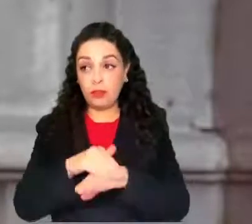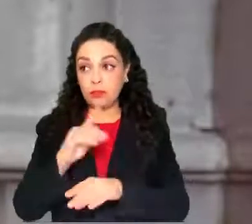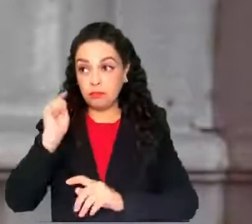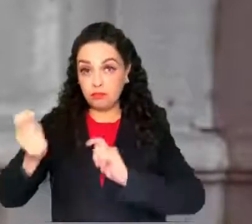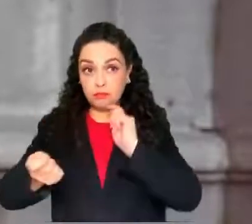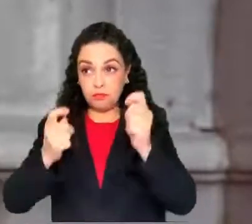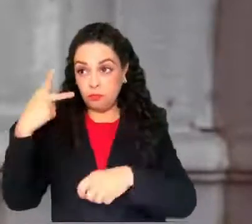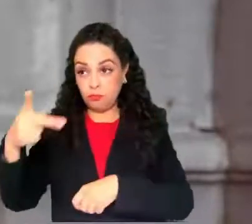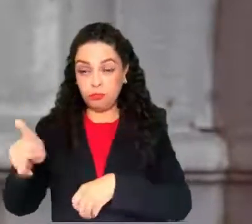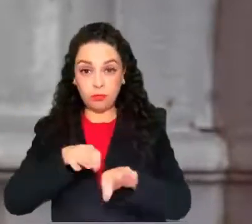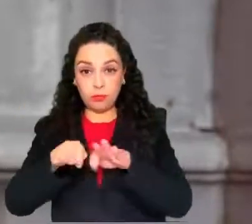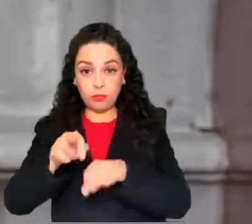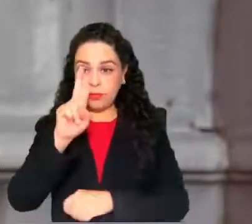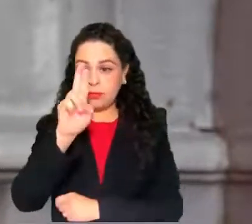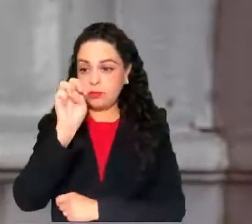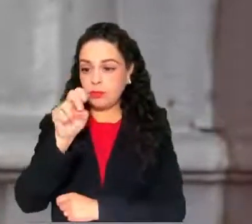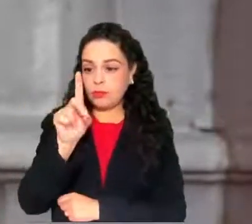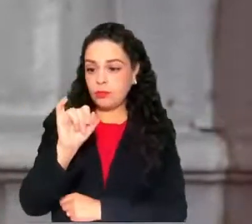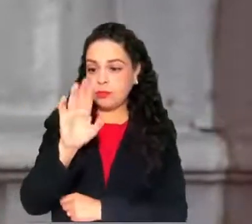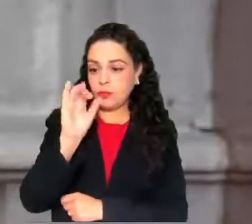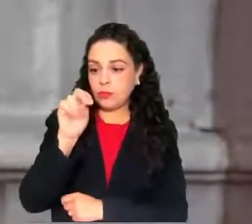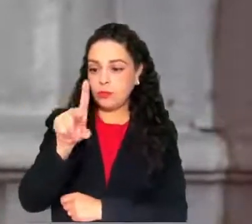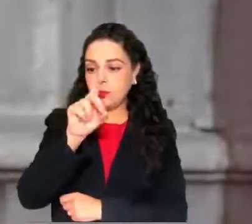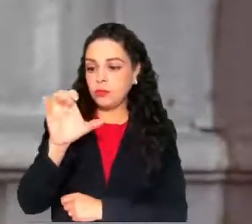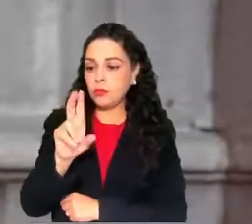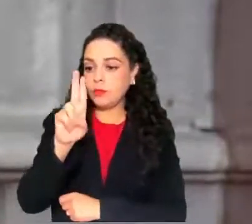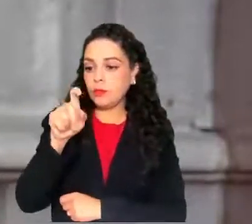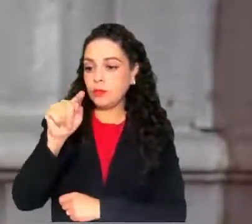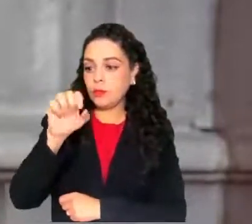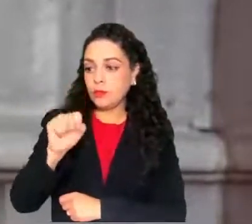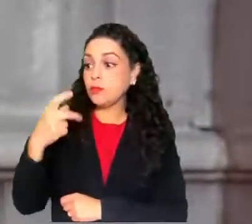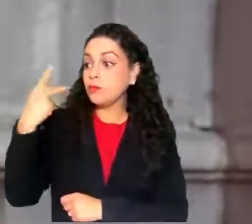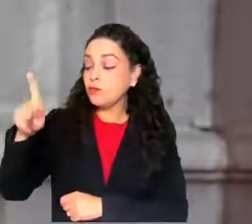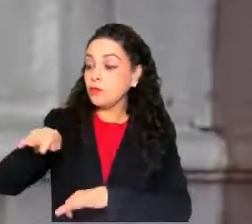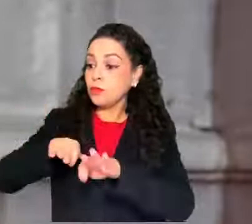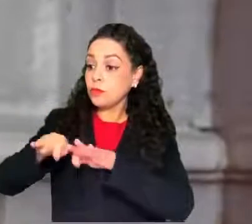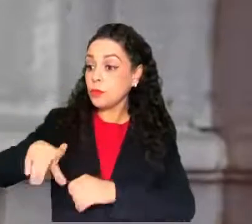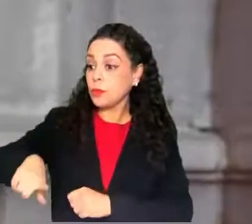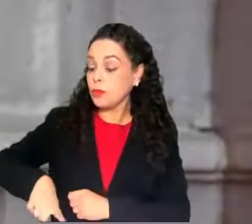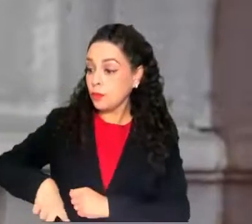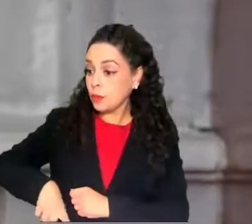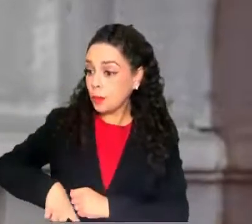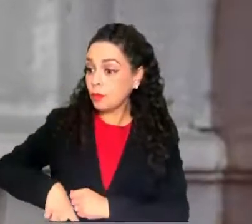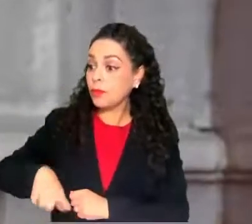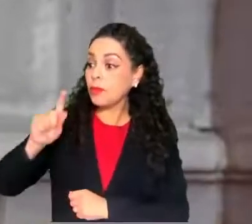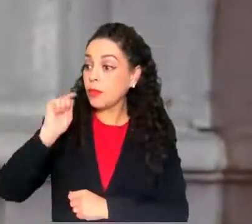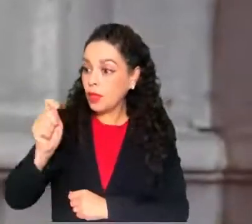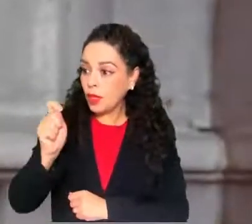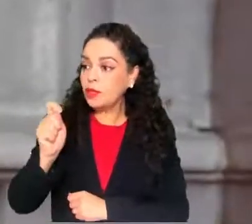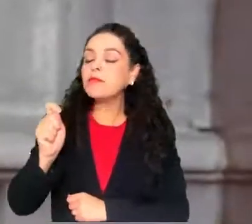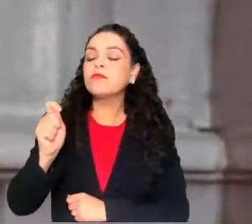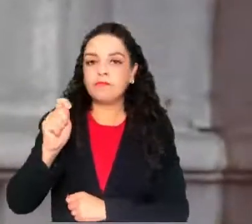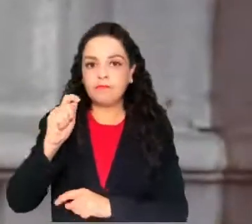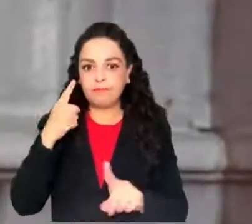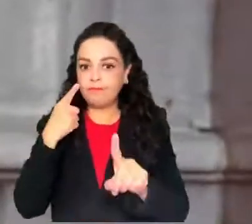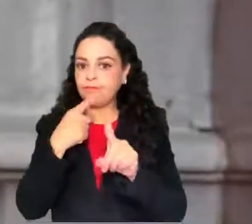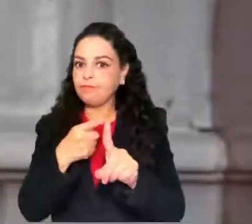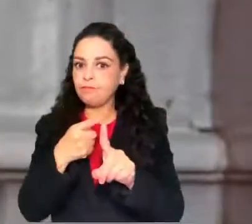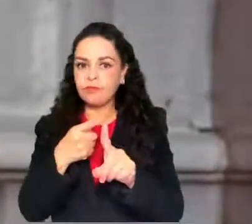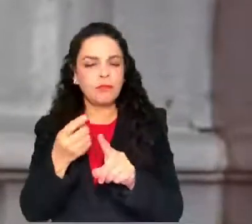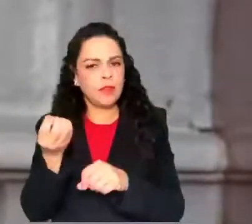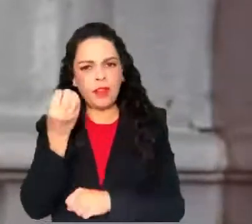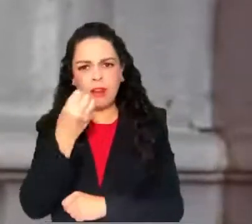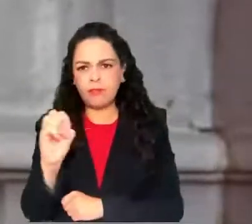función gubernativa ya que constituye la idea cuyo núcleo se acepta sin cuestionar de que se debe dar o